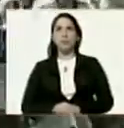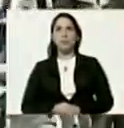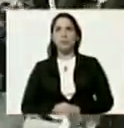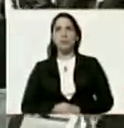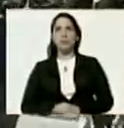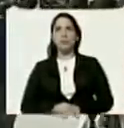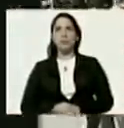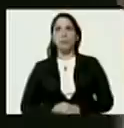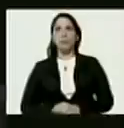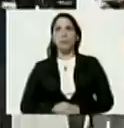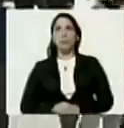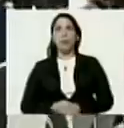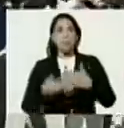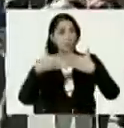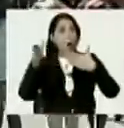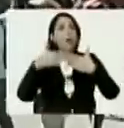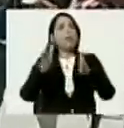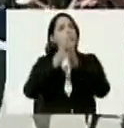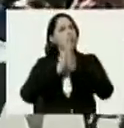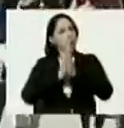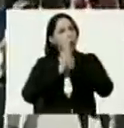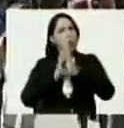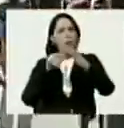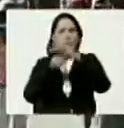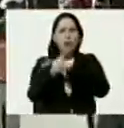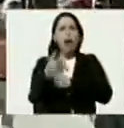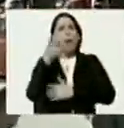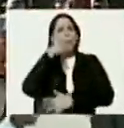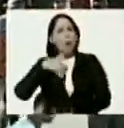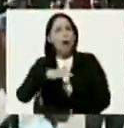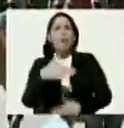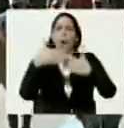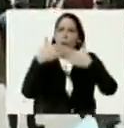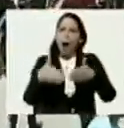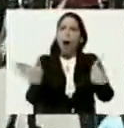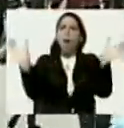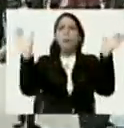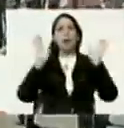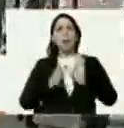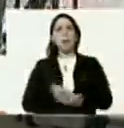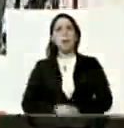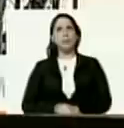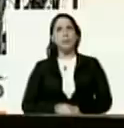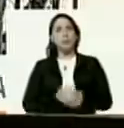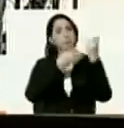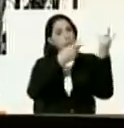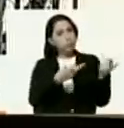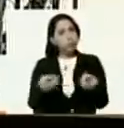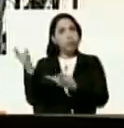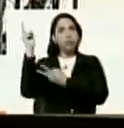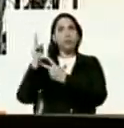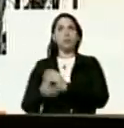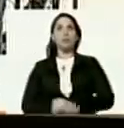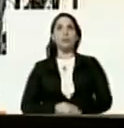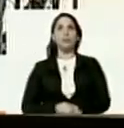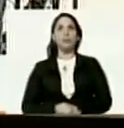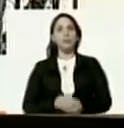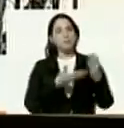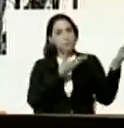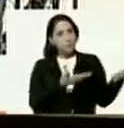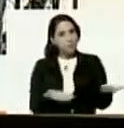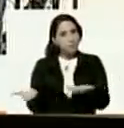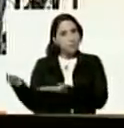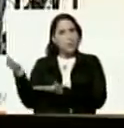Déjenlos entrar en la puerta, por favor. Allá, abran las puertas. Bienvenido, adelante.